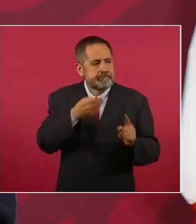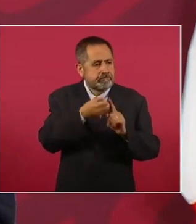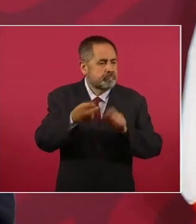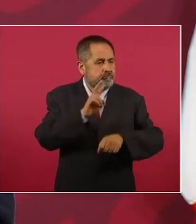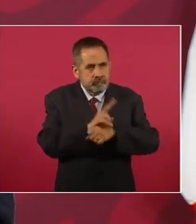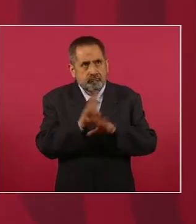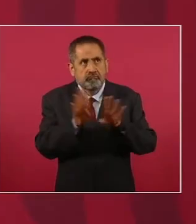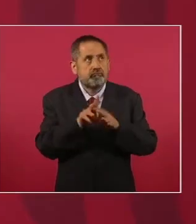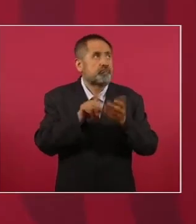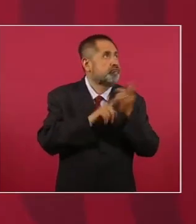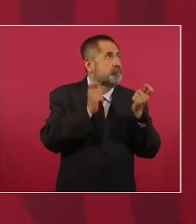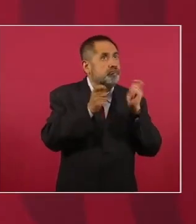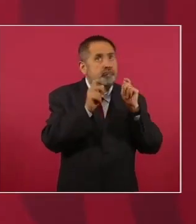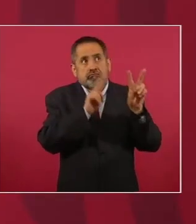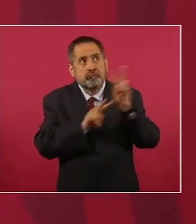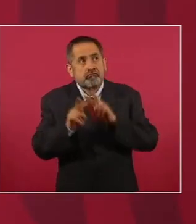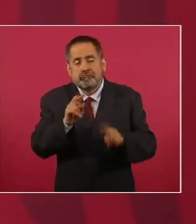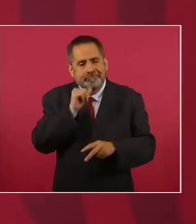vigilancia,